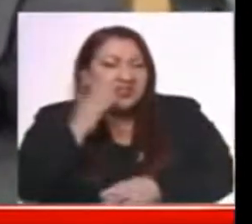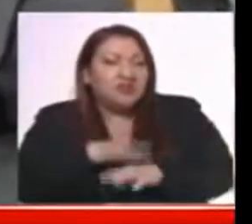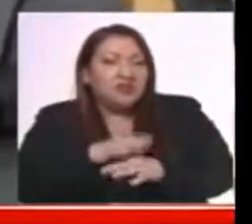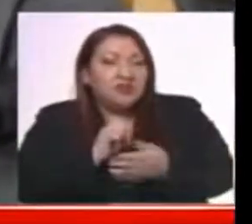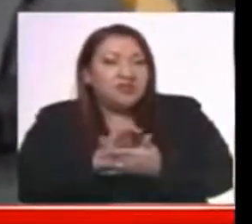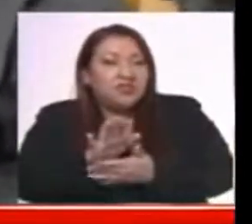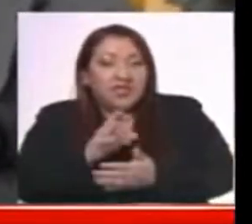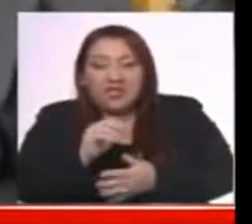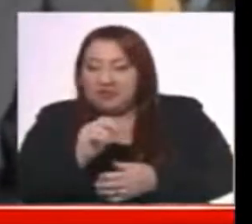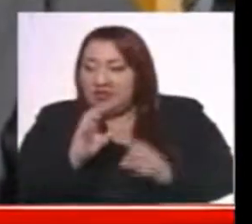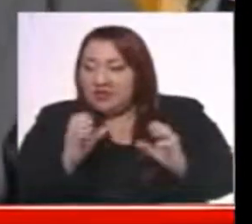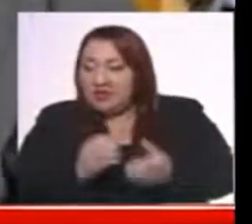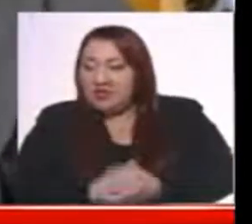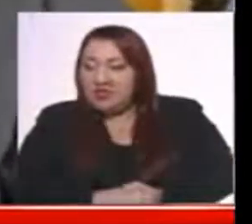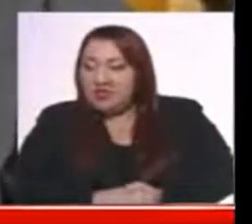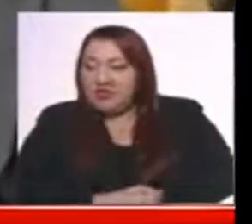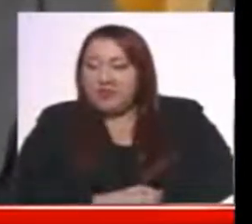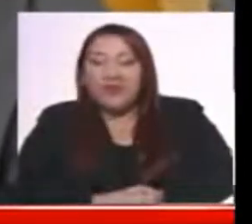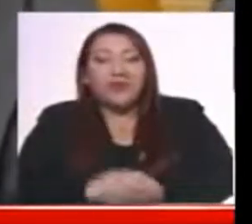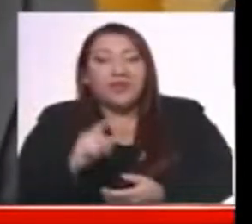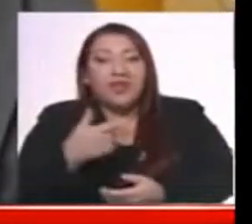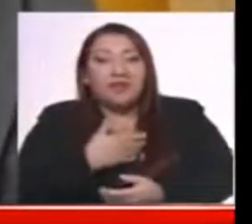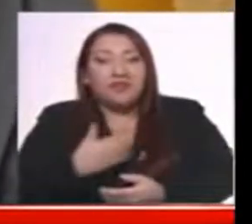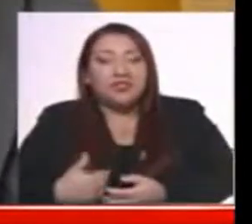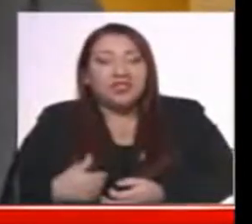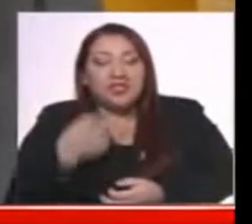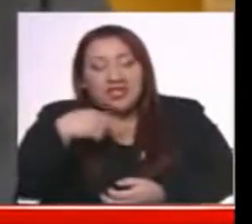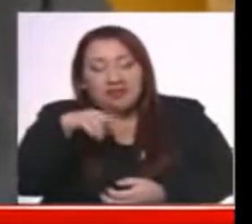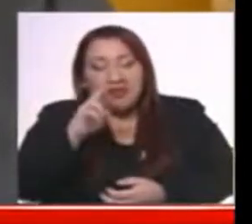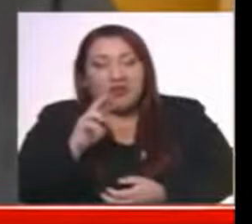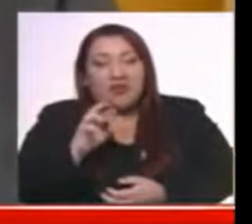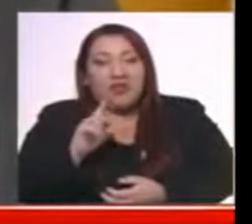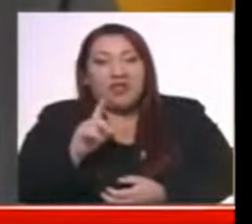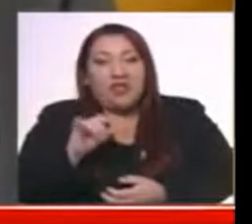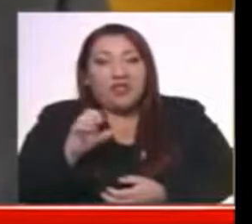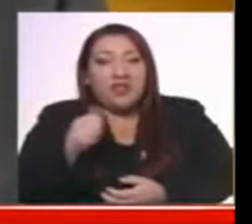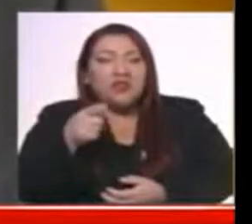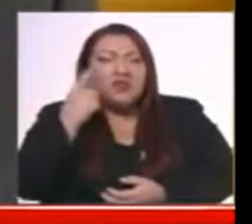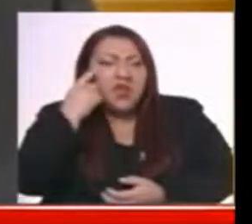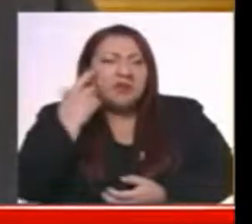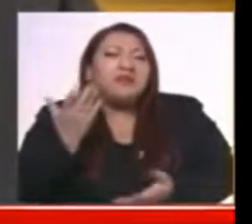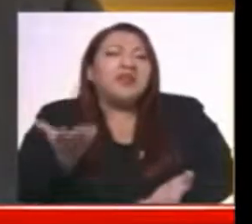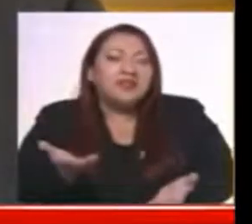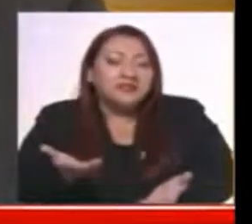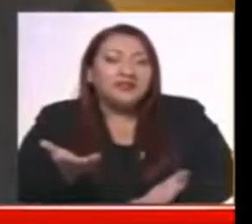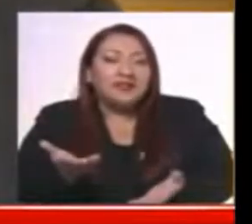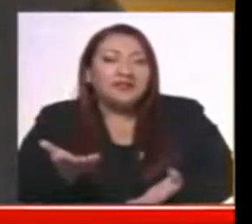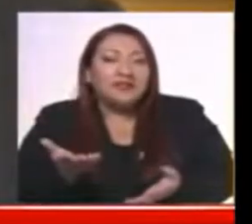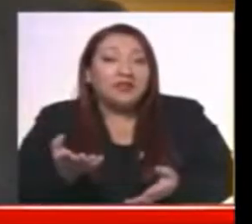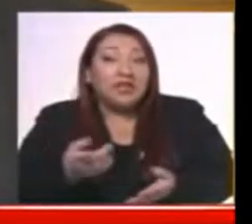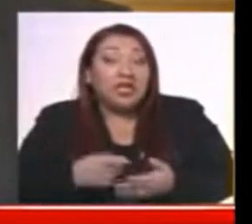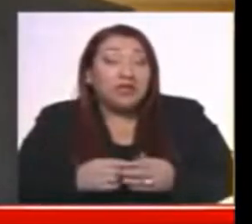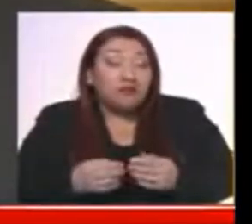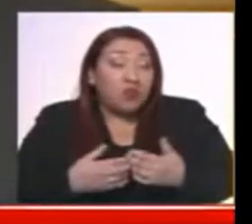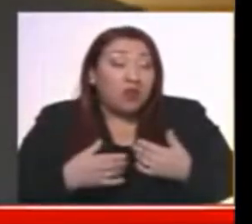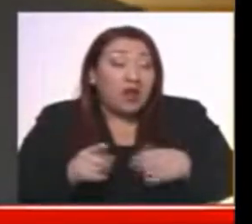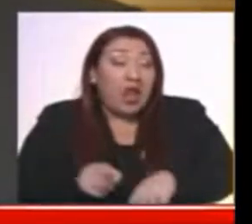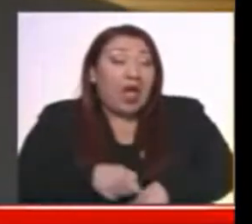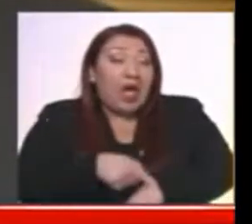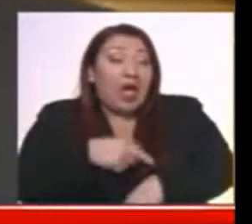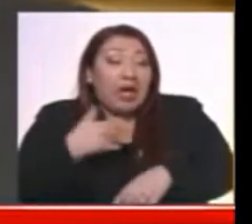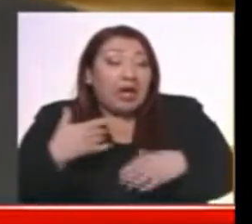mensaje al Congreso por parte de la Presidenta de la República? ¿Usted considera tal vez que ha sido extenso, ha tenido un buen